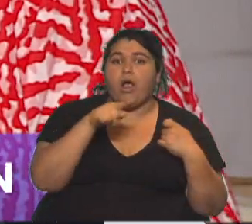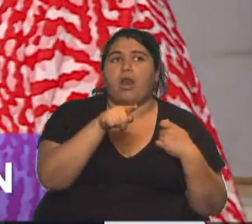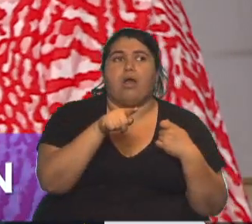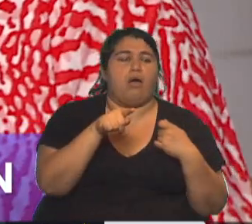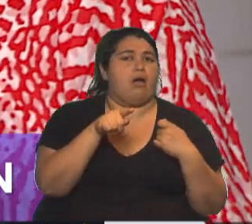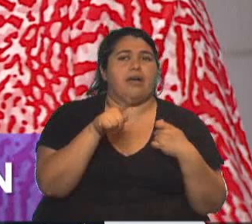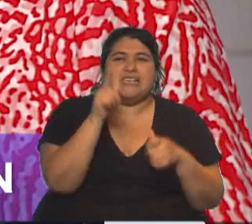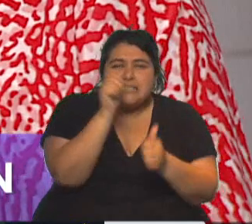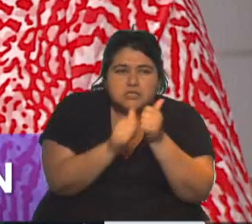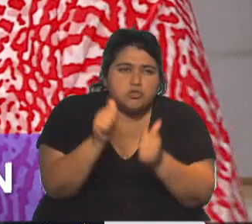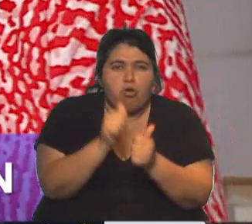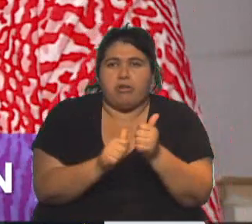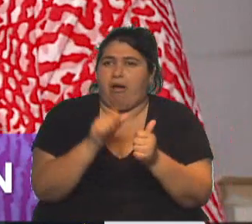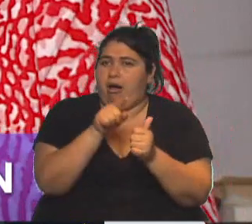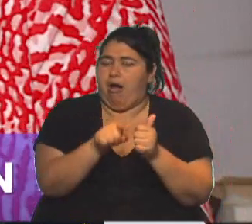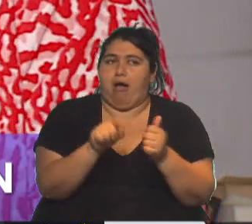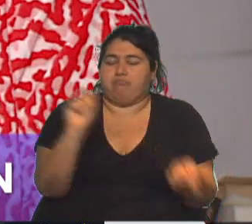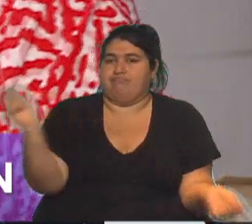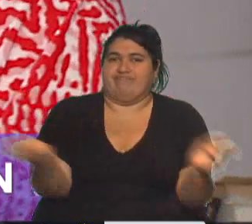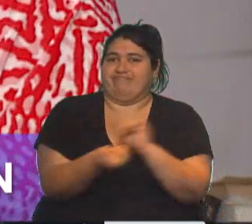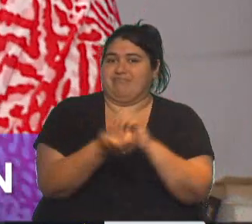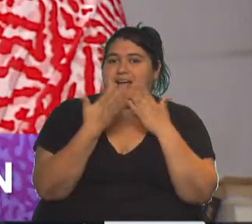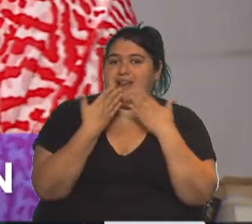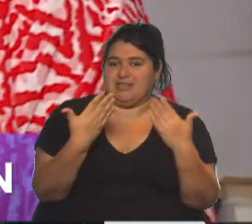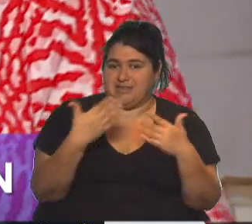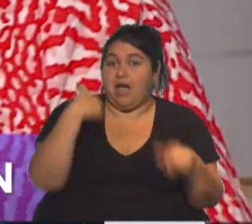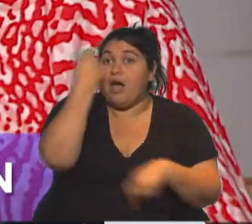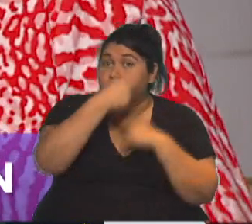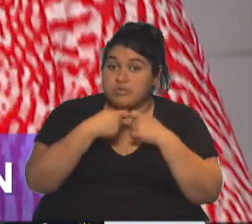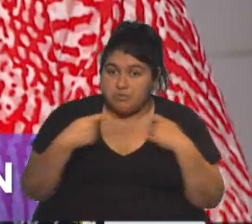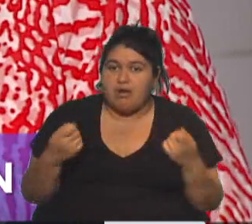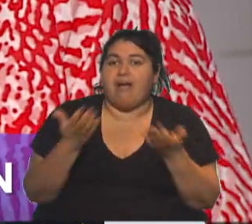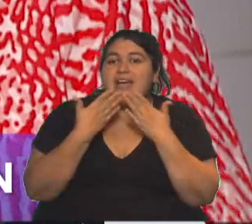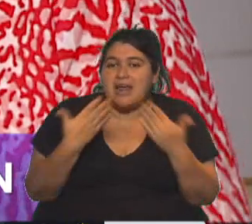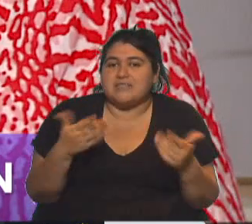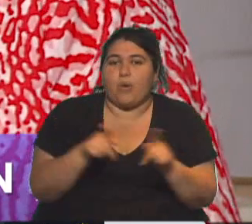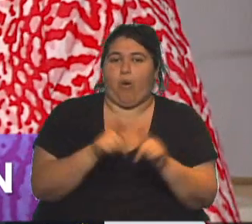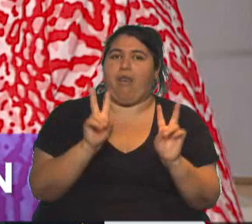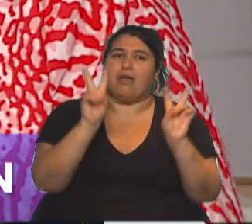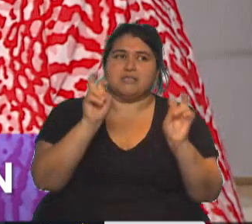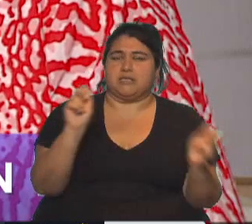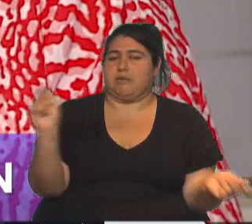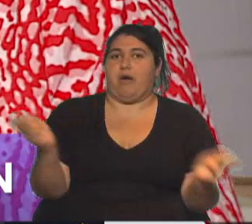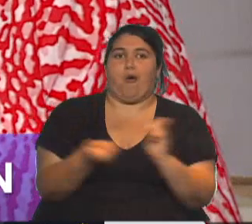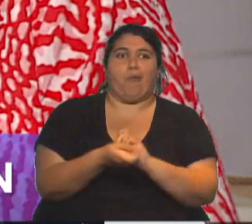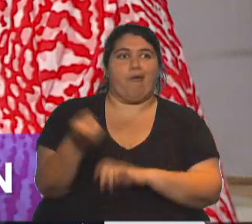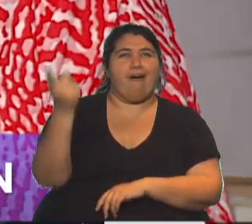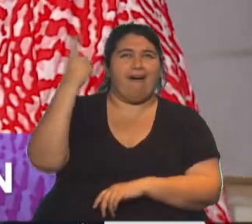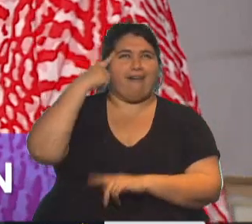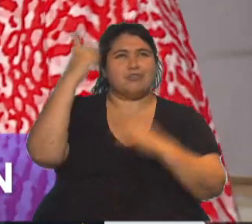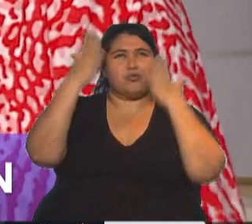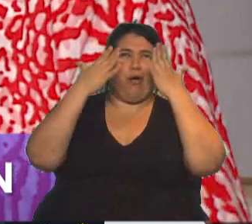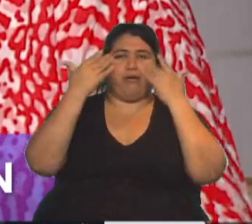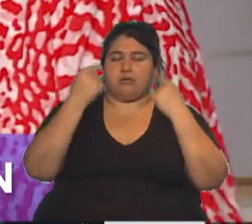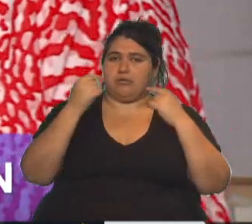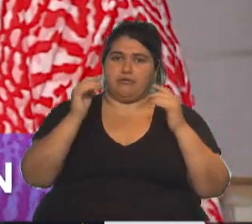rompieron un poco esta... ¿Abuelas de Plaza de Mayo? Sí, las abuelas de Plaza de Mayo rompieron un poco esta cosa ideal, ¿no? Y por eso